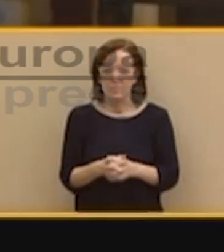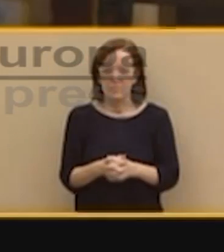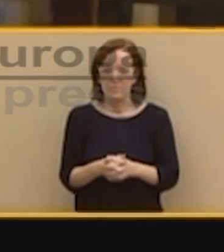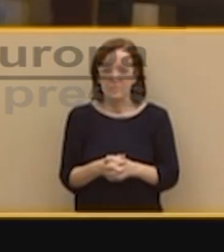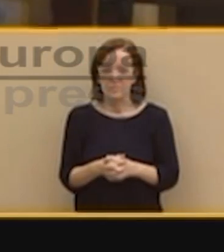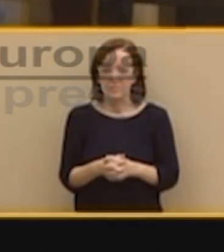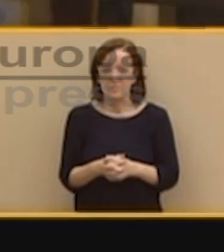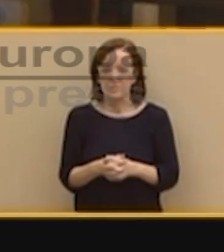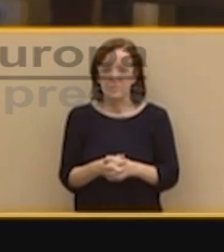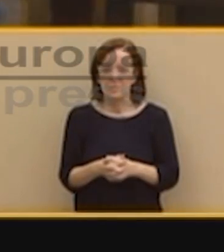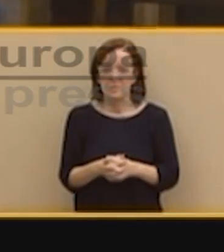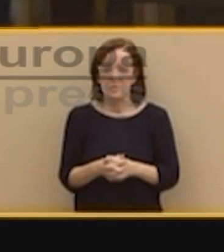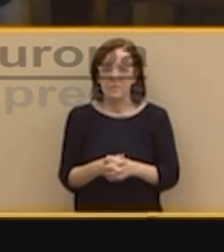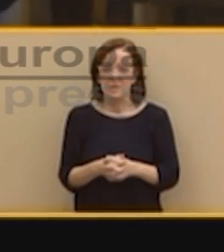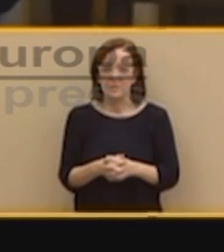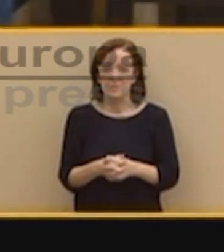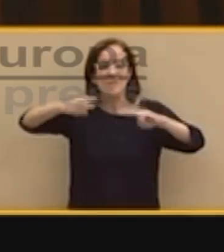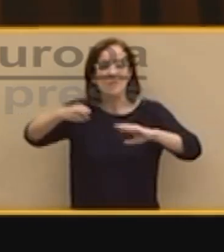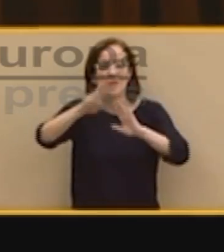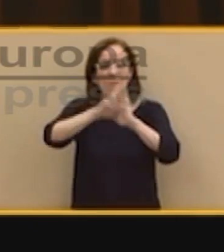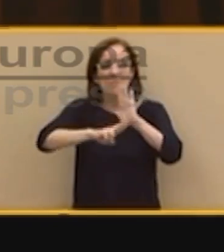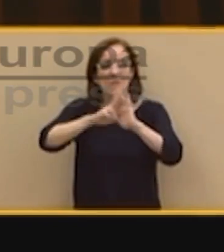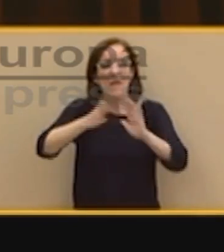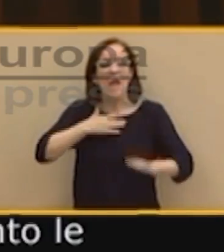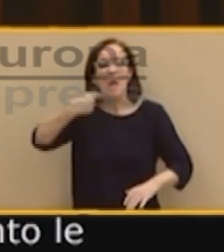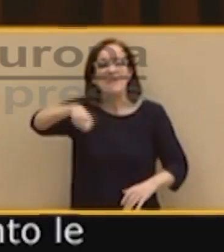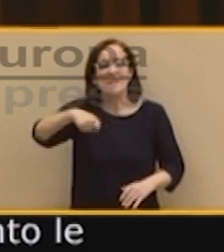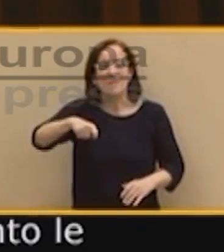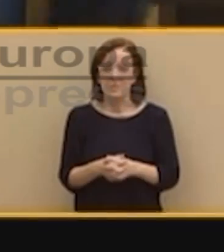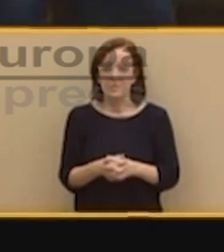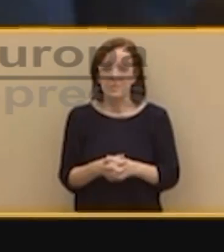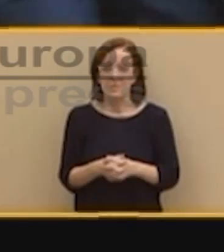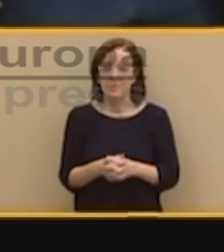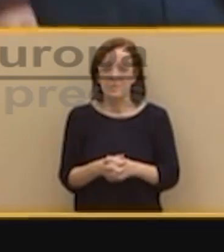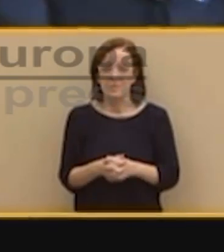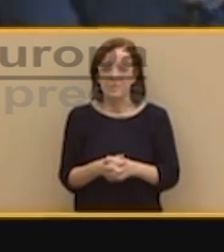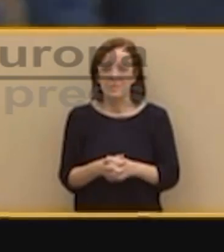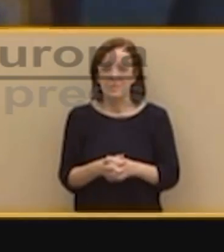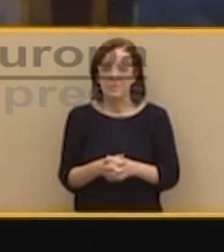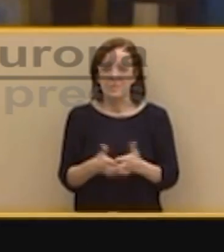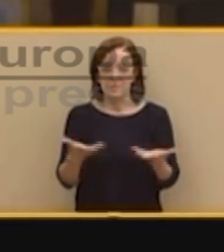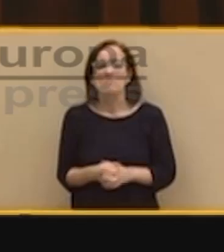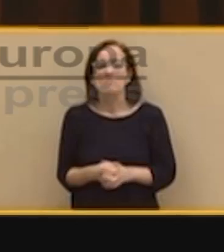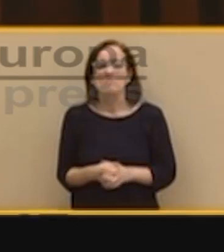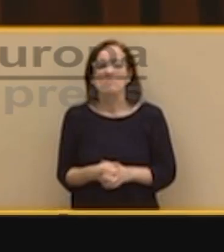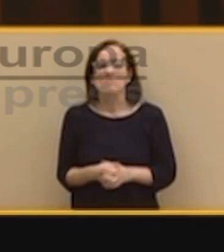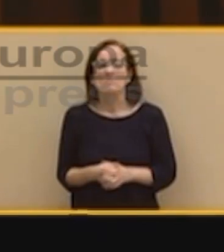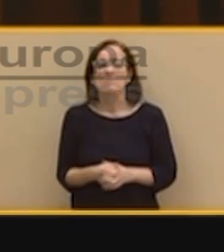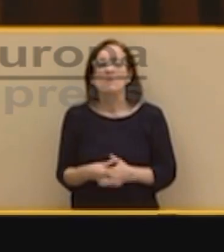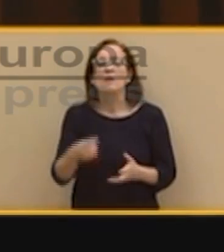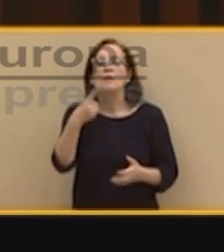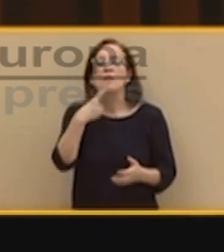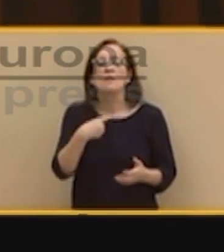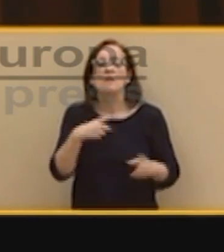Irán. Han generado la polémica de la tarde. A continuación, Pablo Iglesias ha solicitado el turno por alusiones.